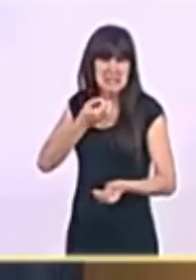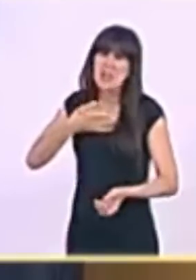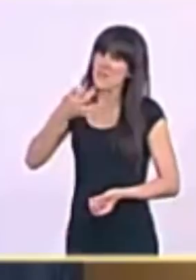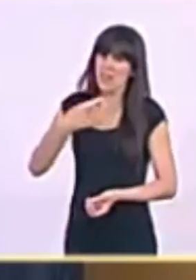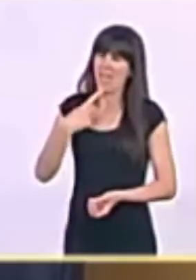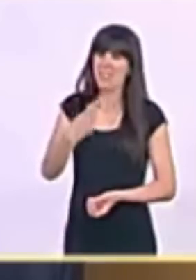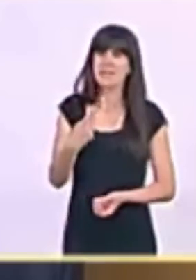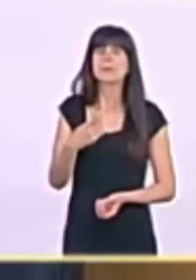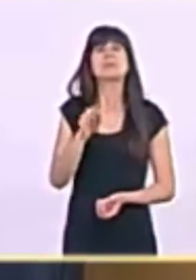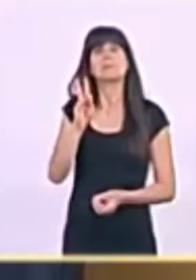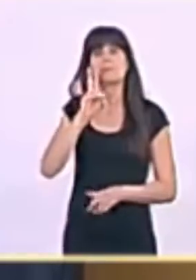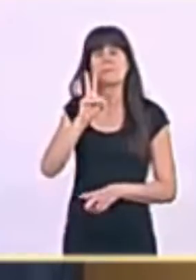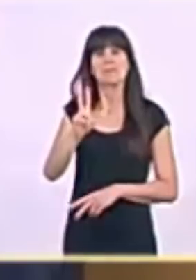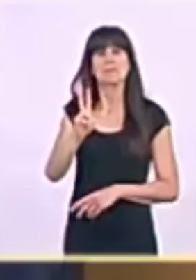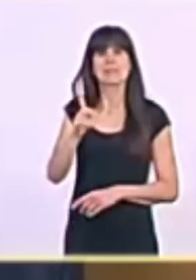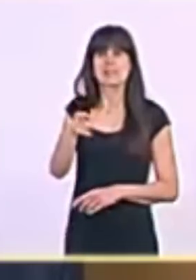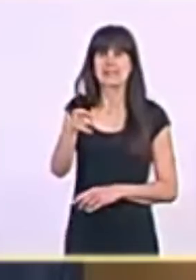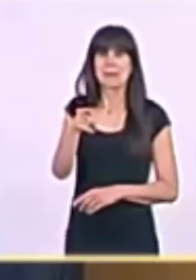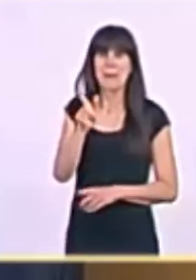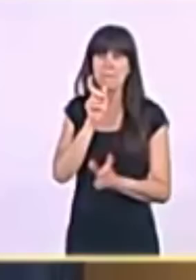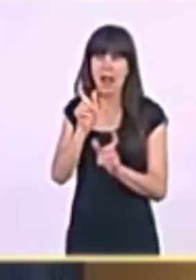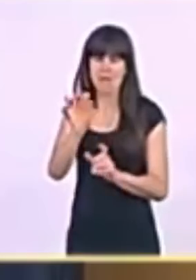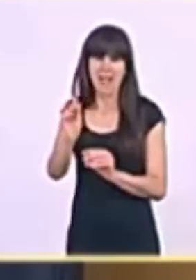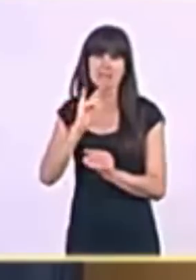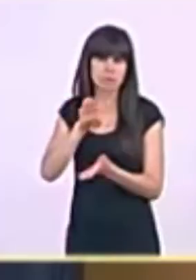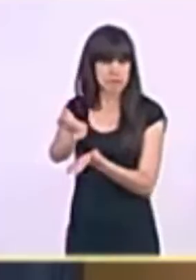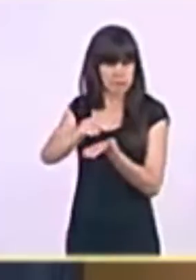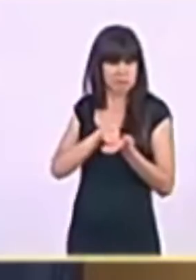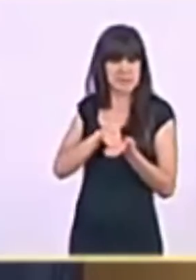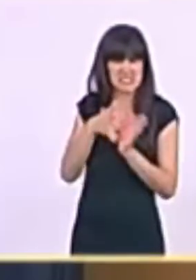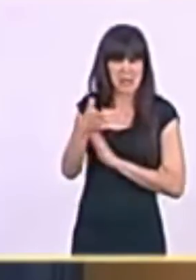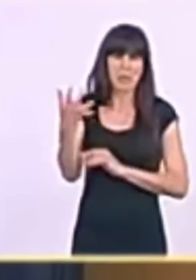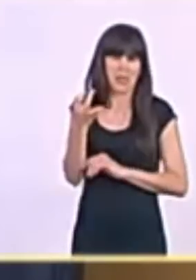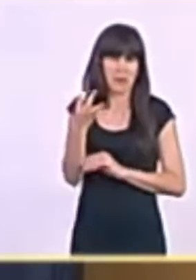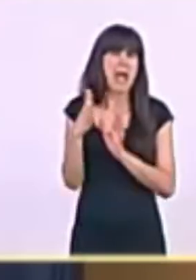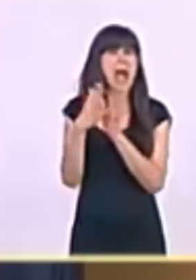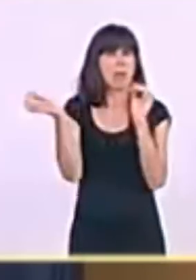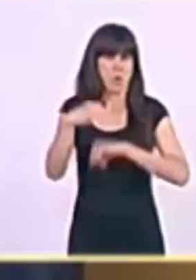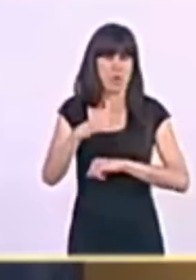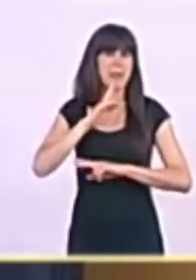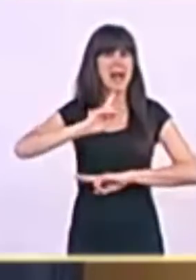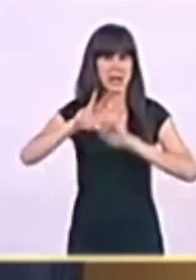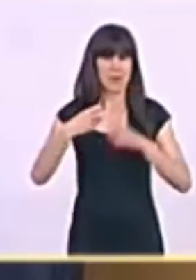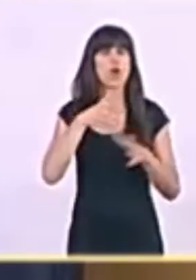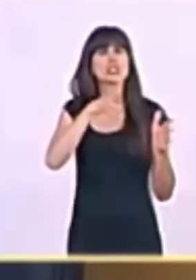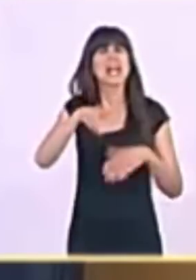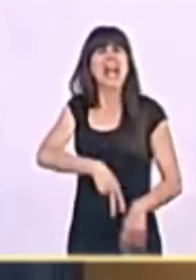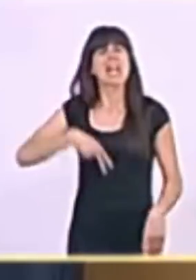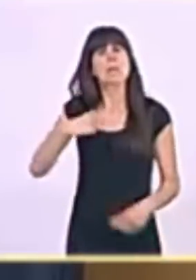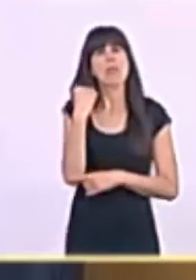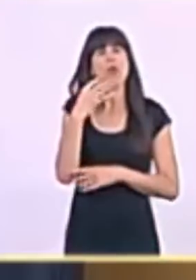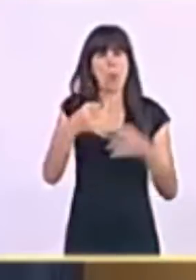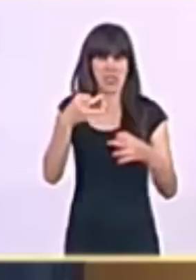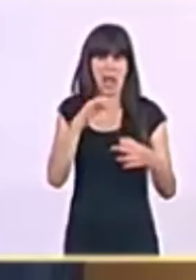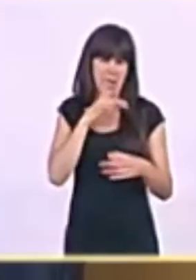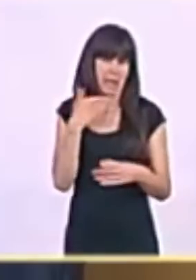están dispuestos a llegar a un acuerdo para renovar el Consejo General del Poder Judicial, que ya va siendo hora, porque están deteriorando el funcionamiento de una de las